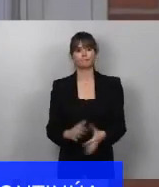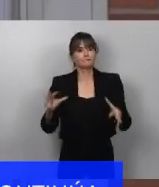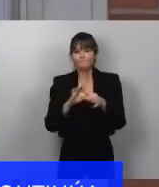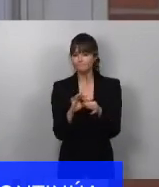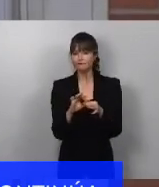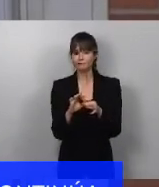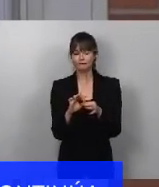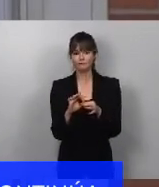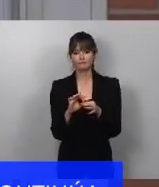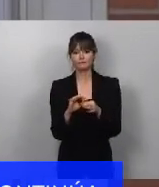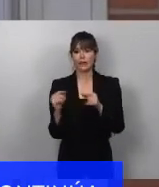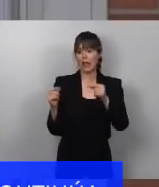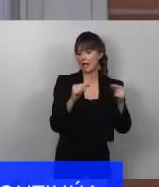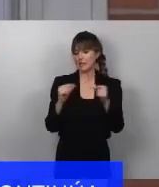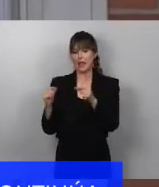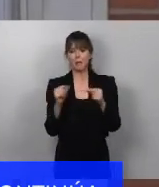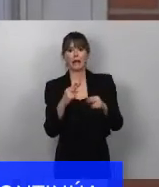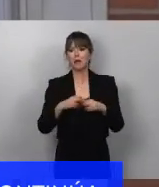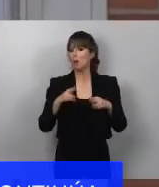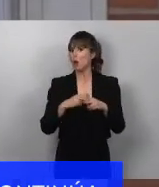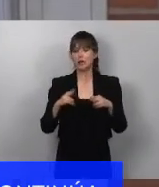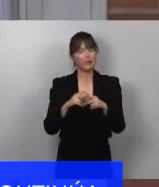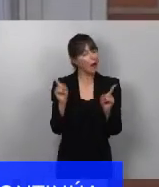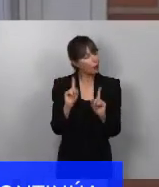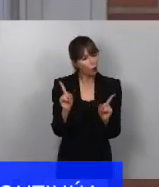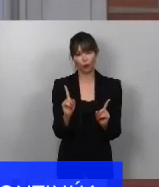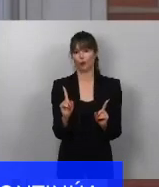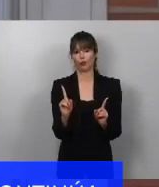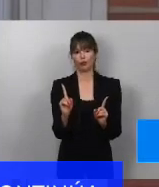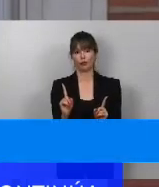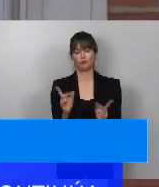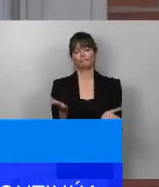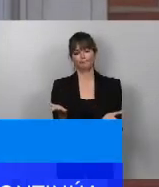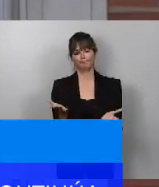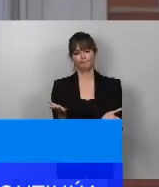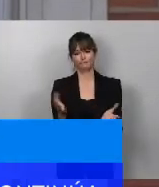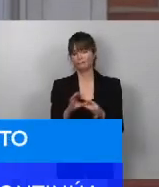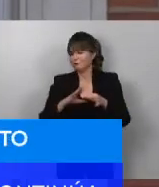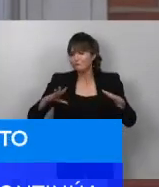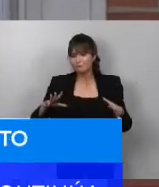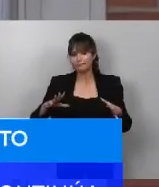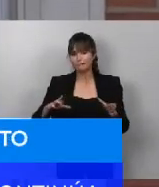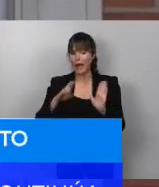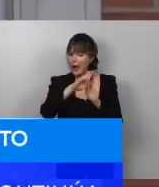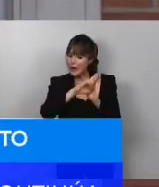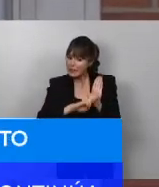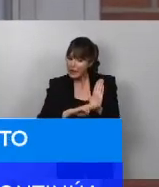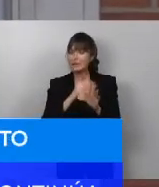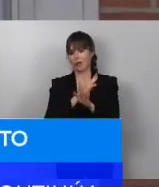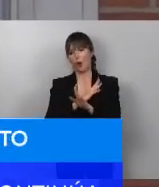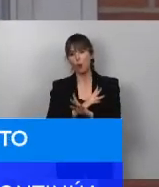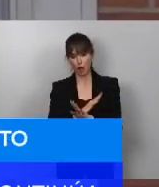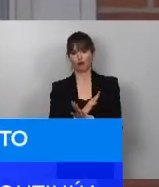ver con el legítimo debate entre opciones políticas tiene que ver con con las reglas del